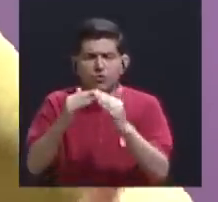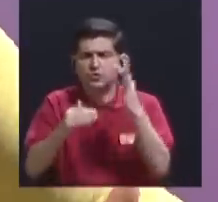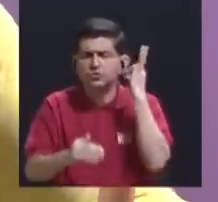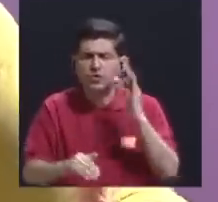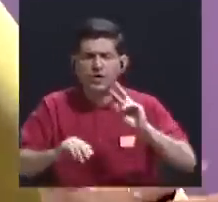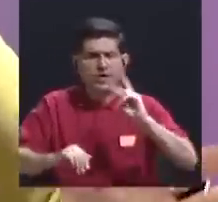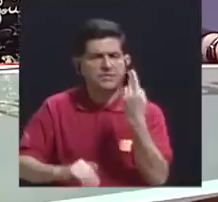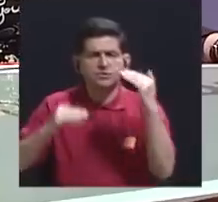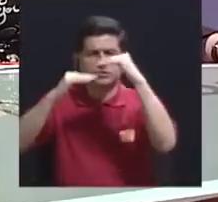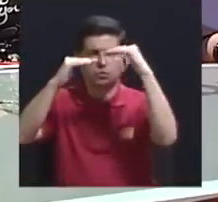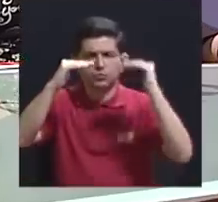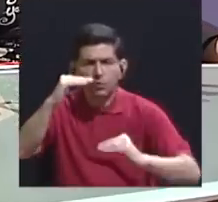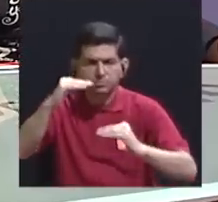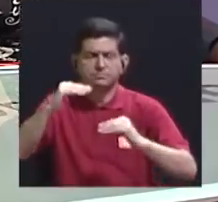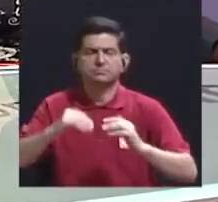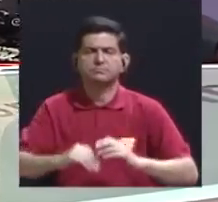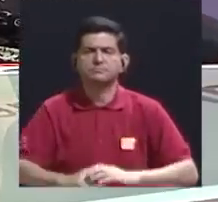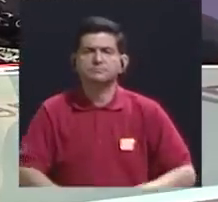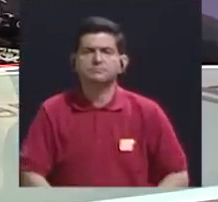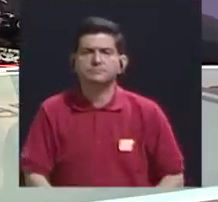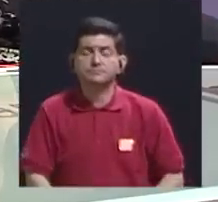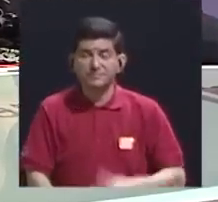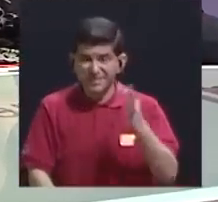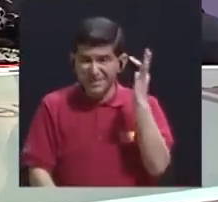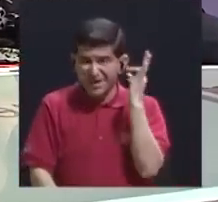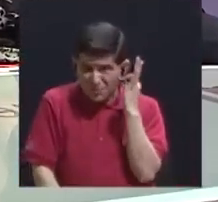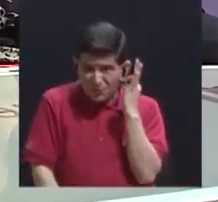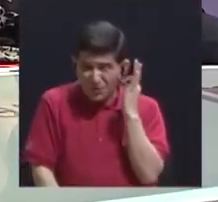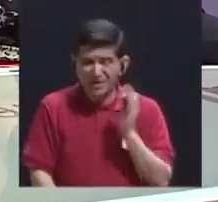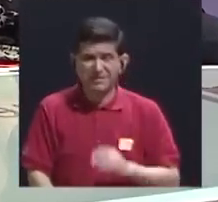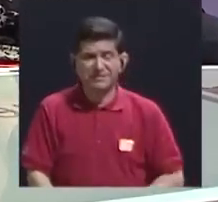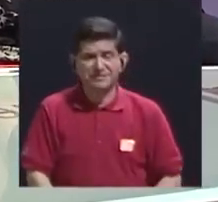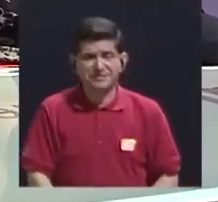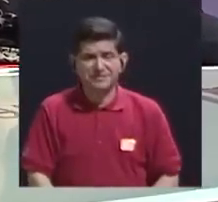segunda categoría es decir a las mujeres